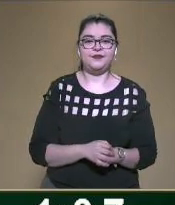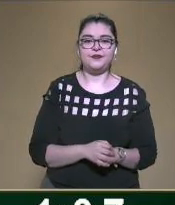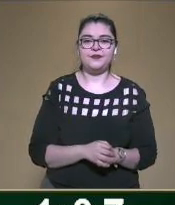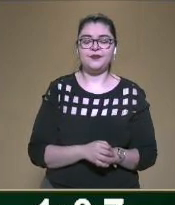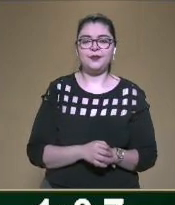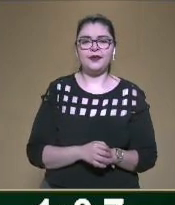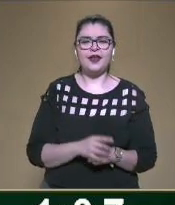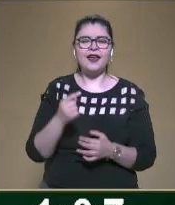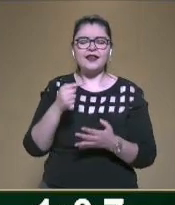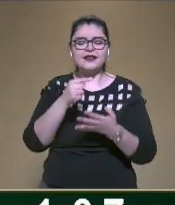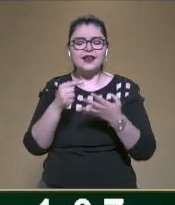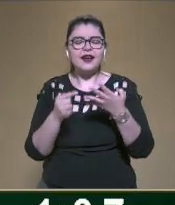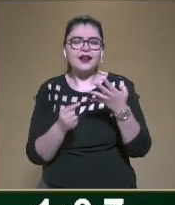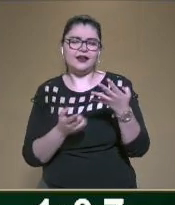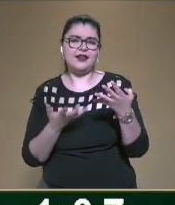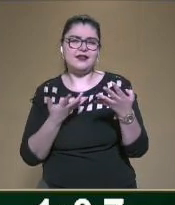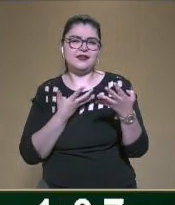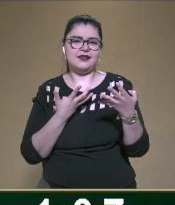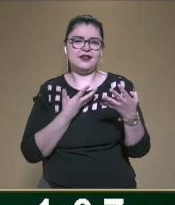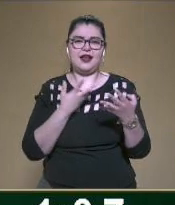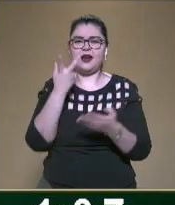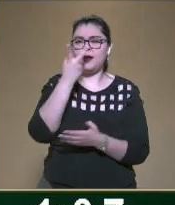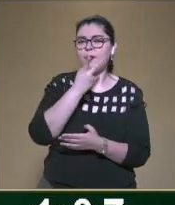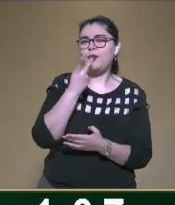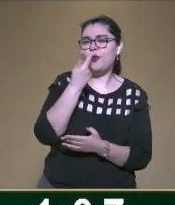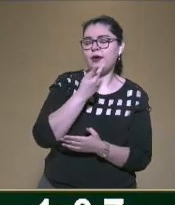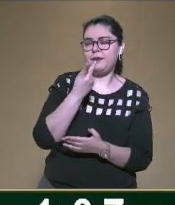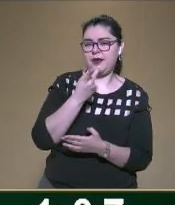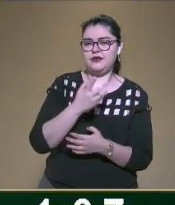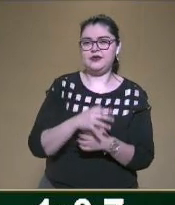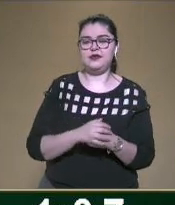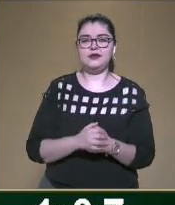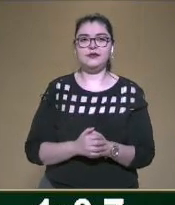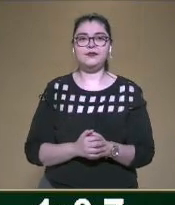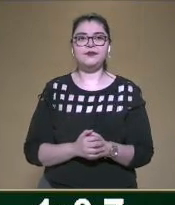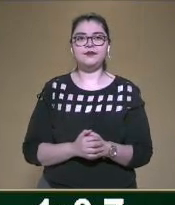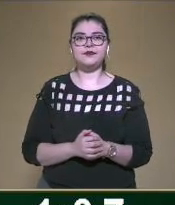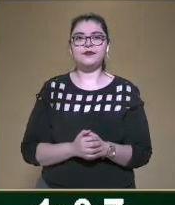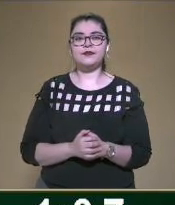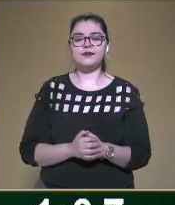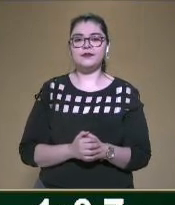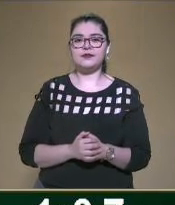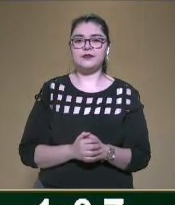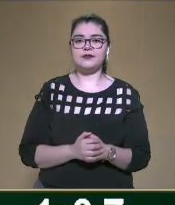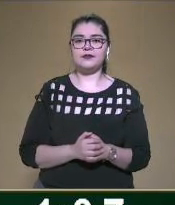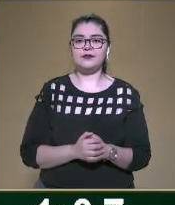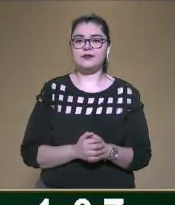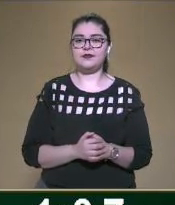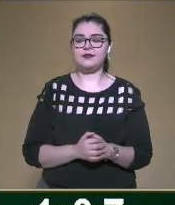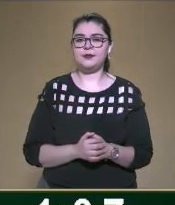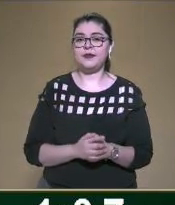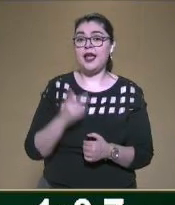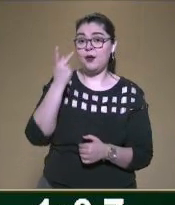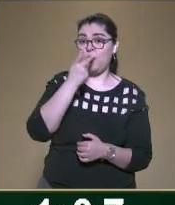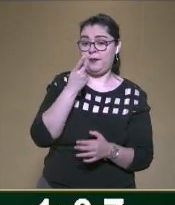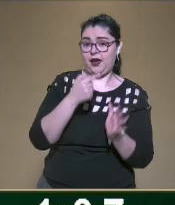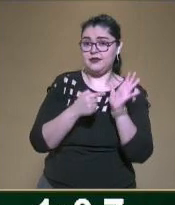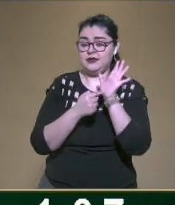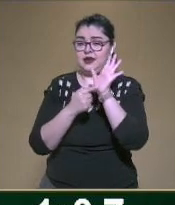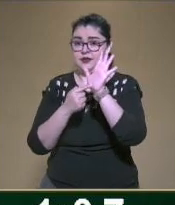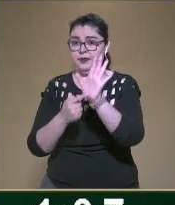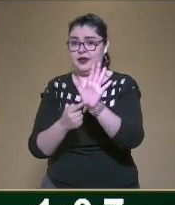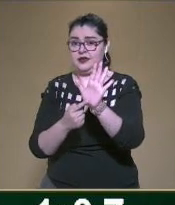características, aparte de esto que hemos mencionado, tienen los poemas? El poema se expresa a través de un